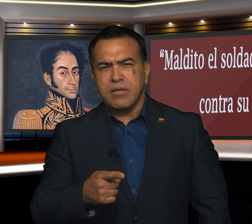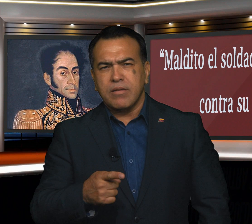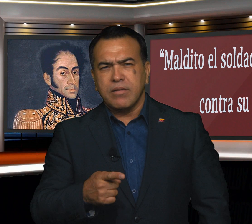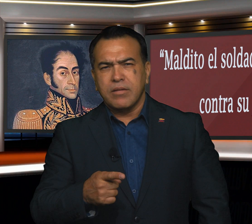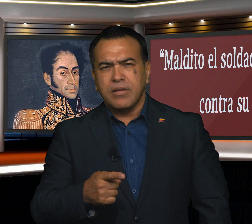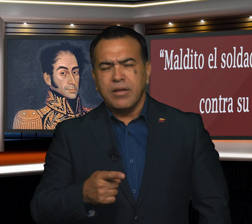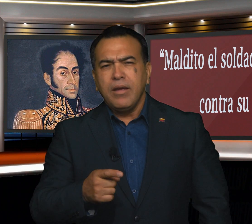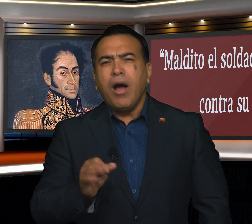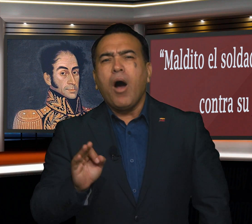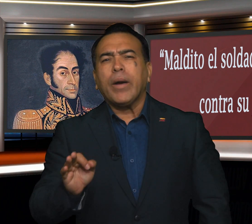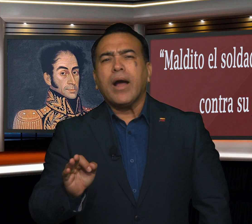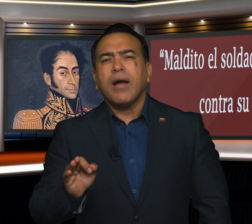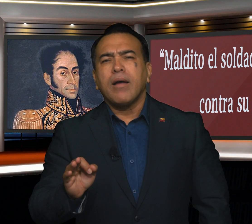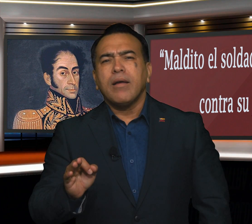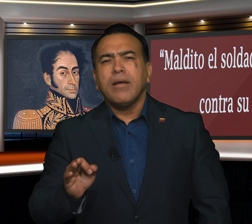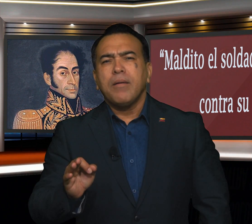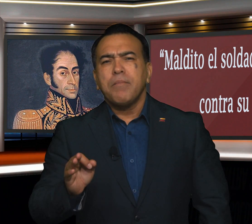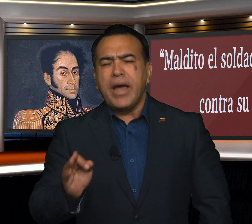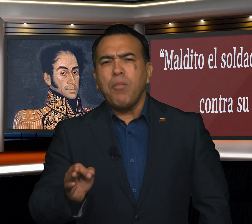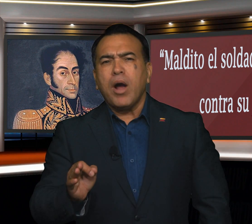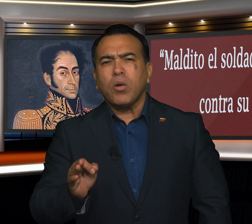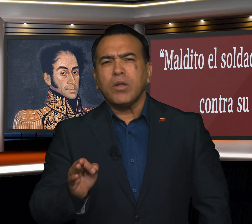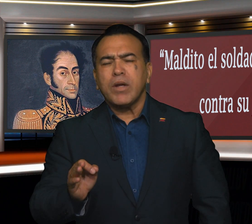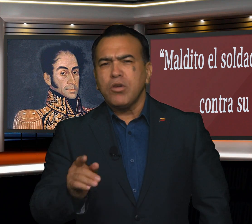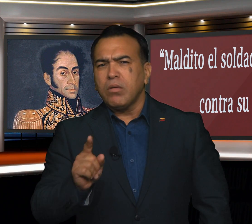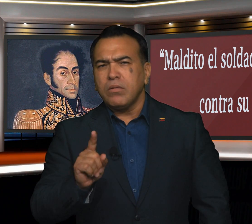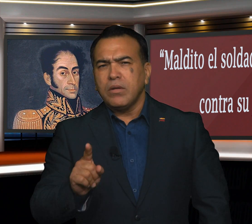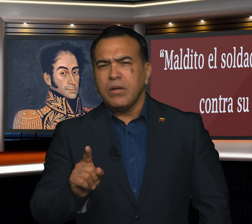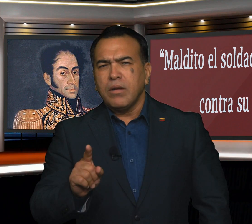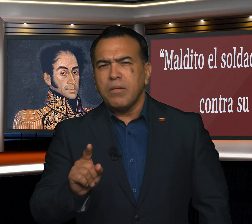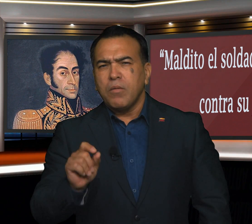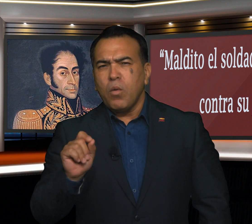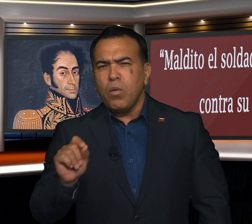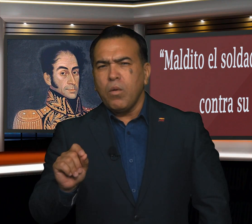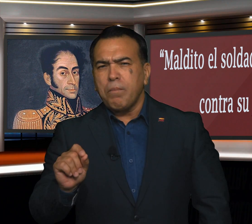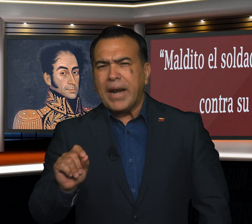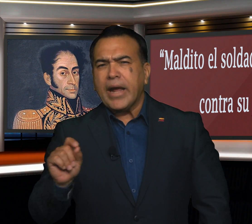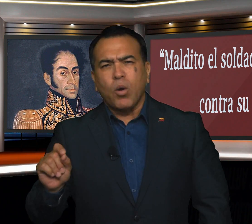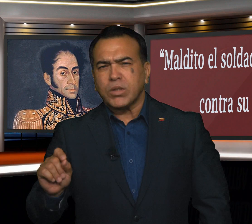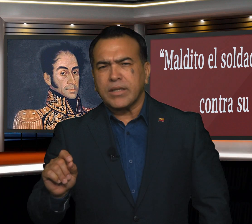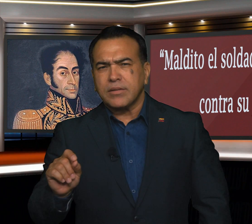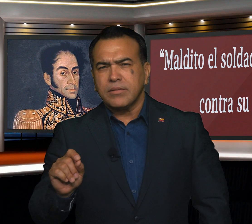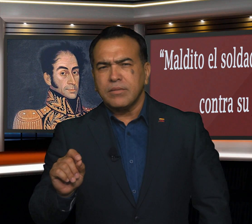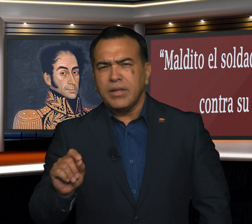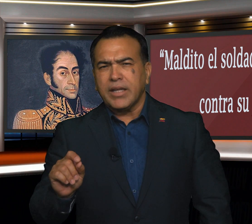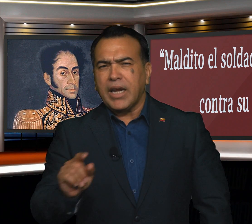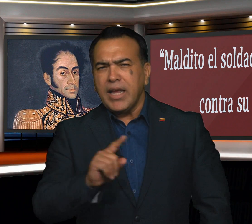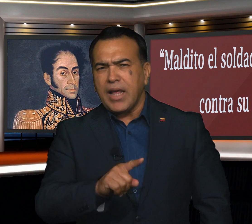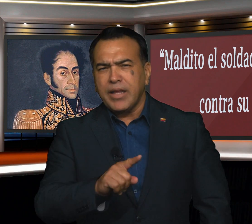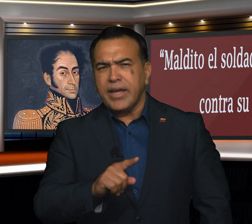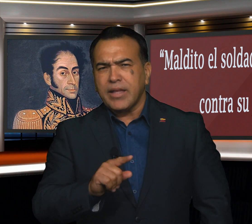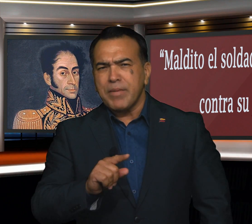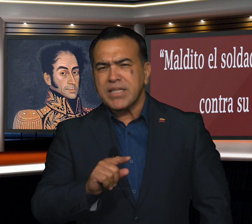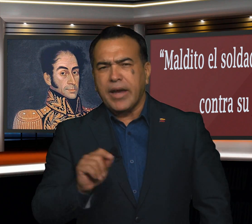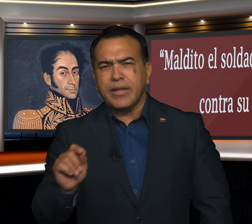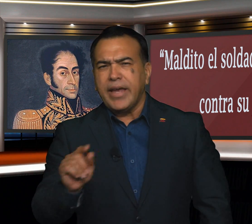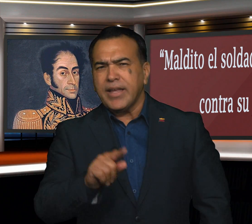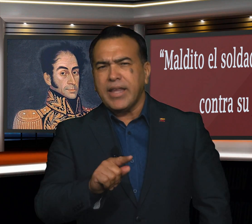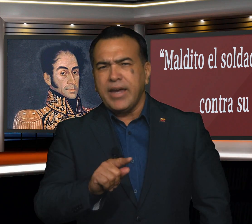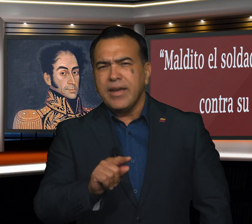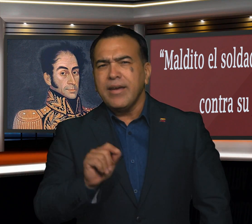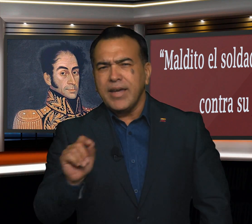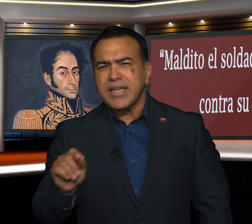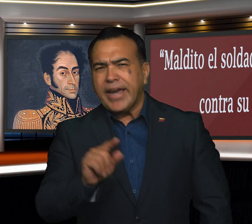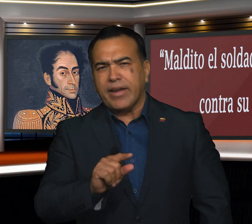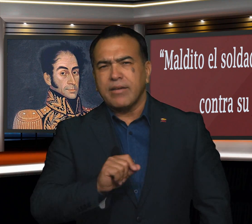allí. Ahora, veamos a continuación varias cosas extraídas de este mensaje, de